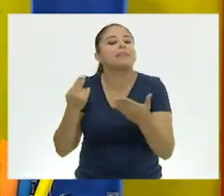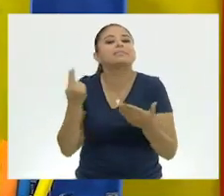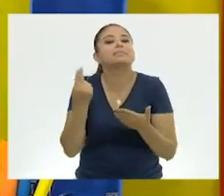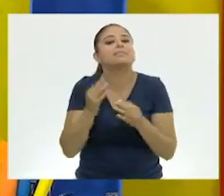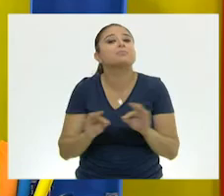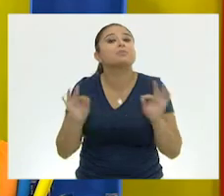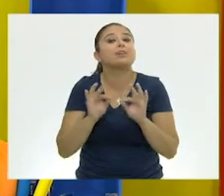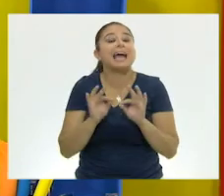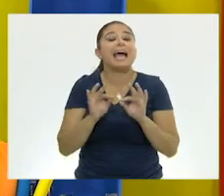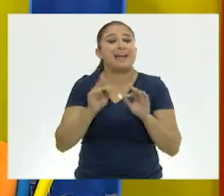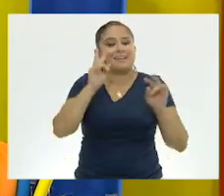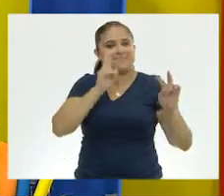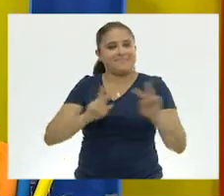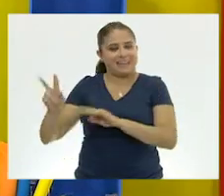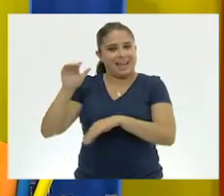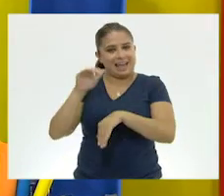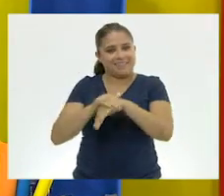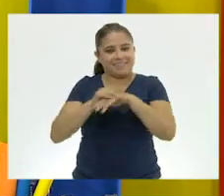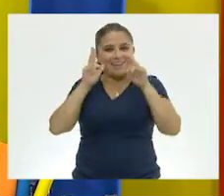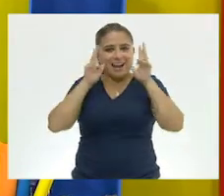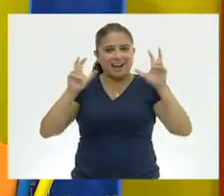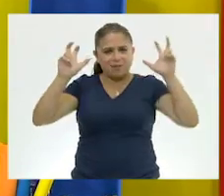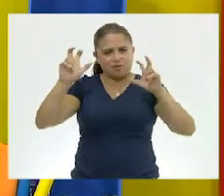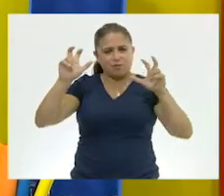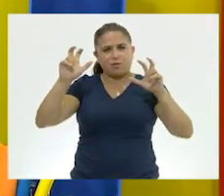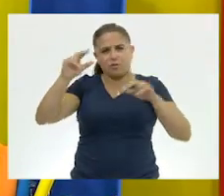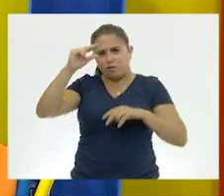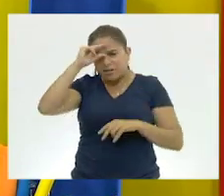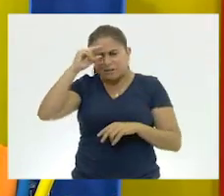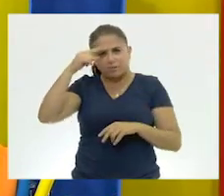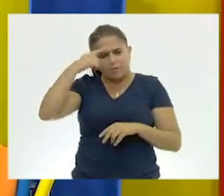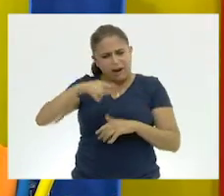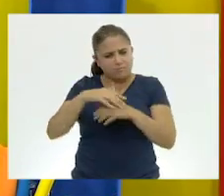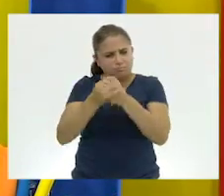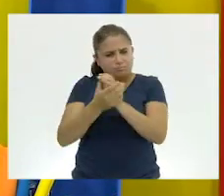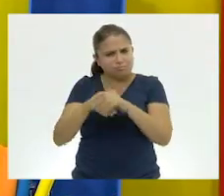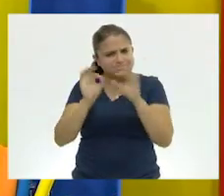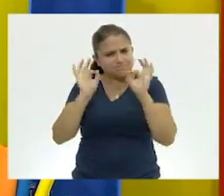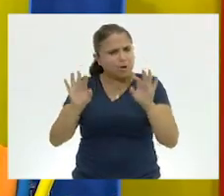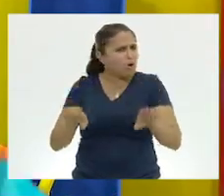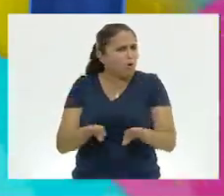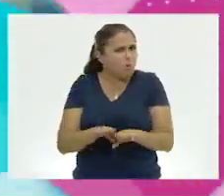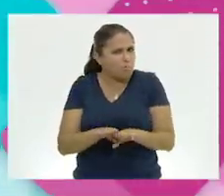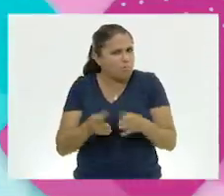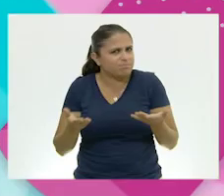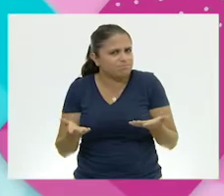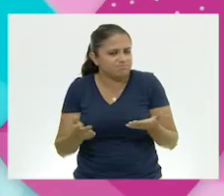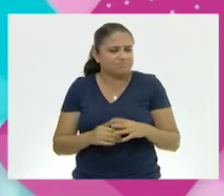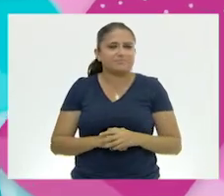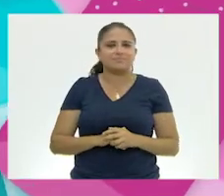parece si vamos con nuestro amigo Ojo Listo para que nos recuerde cómo lavar nuestras manos correctamente?